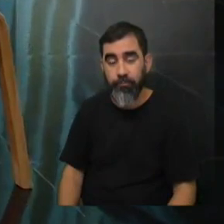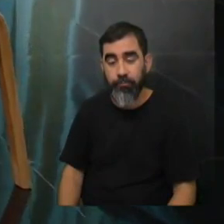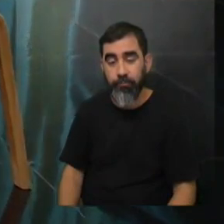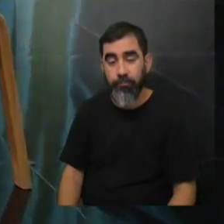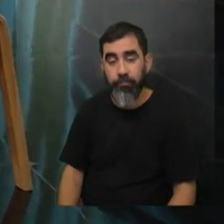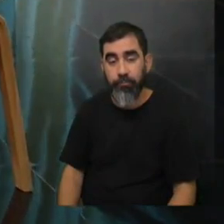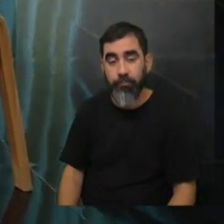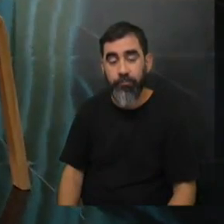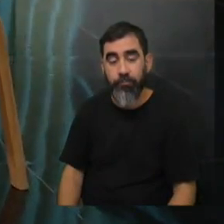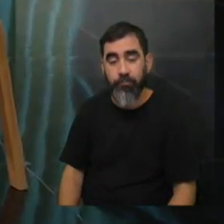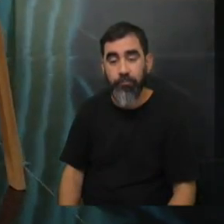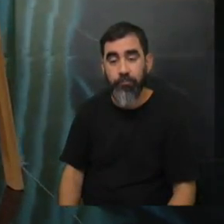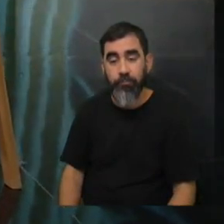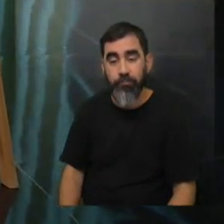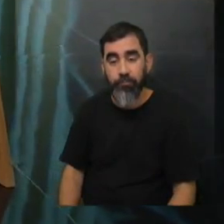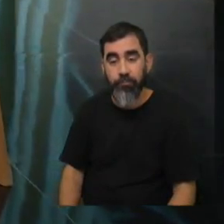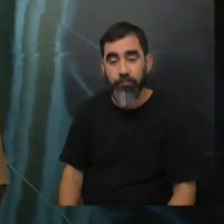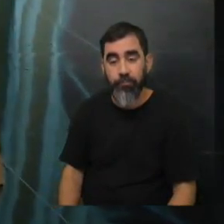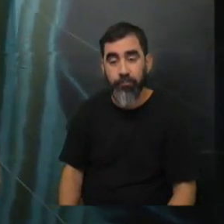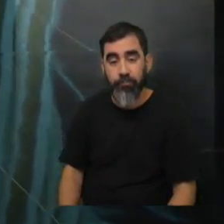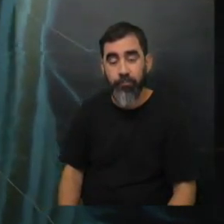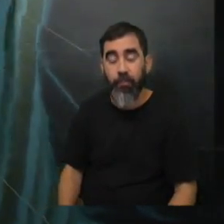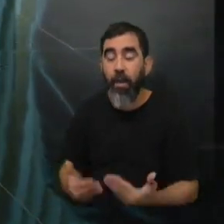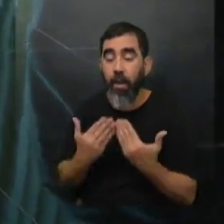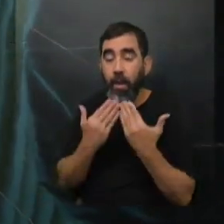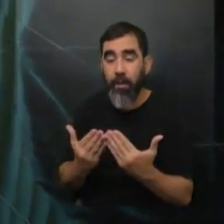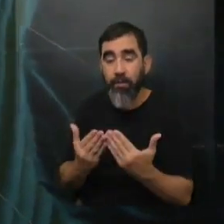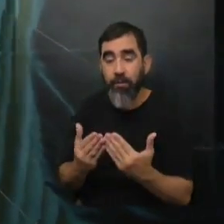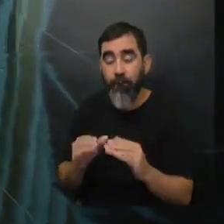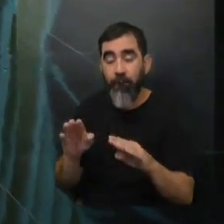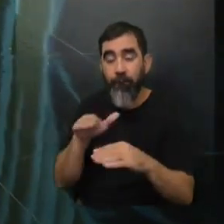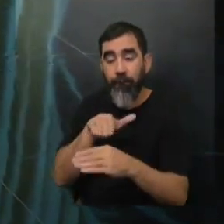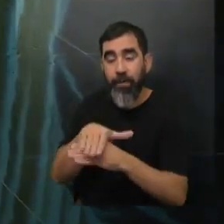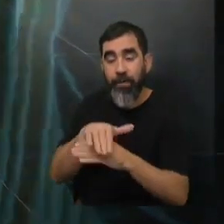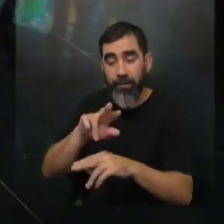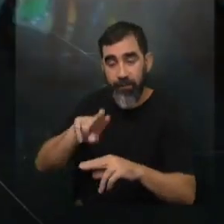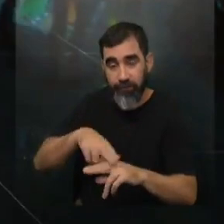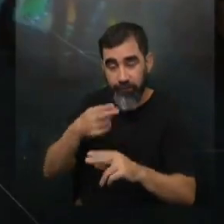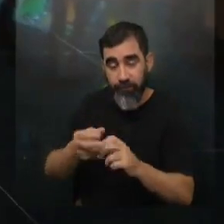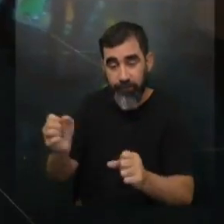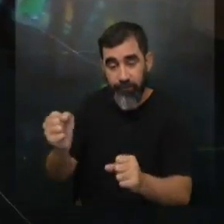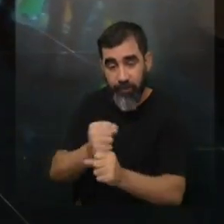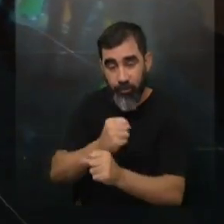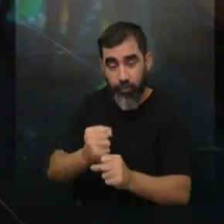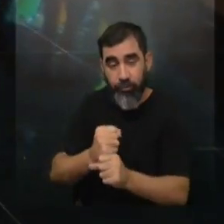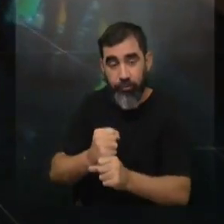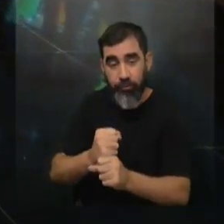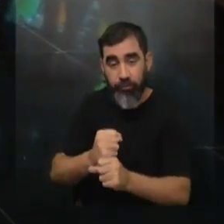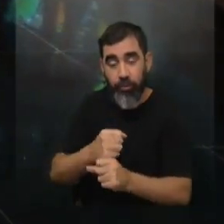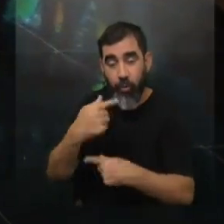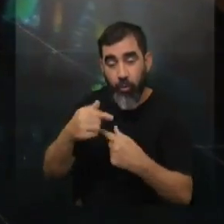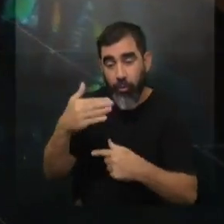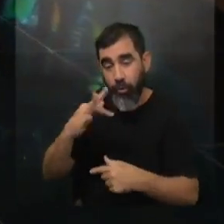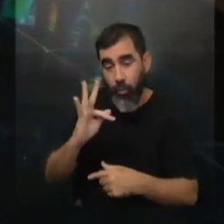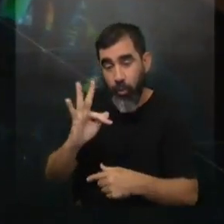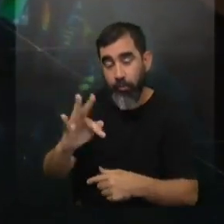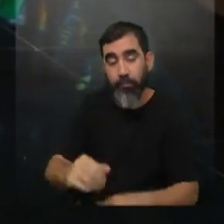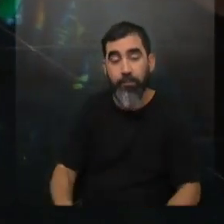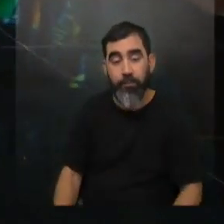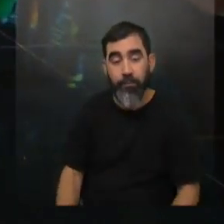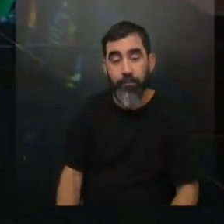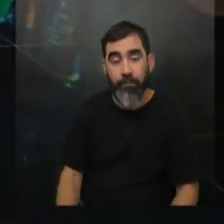que recuerdan que nos acompañaron aquí. Gracias por venir, felicitaciones nuevamente por ese premio. Gracias. Y la seguimos. Bueno, muchas gracias,